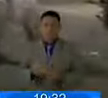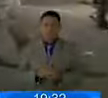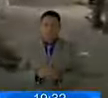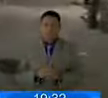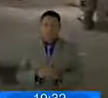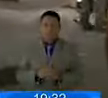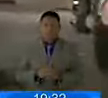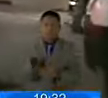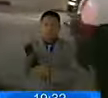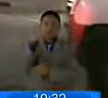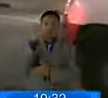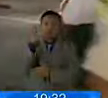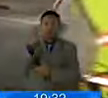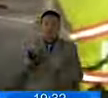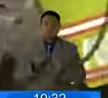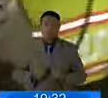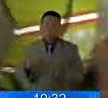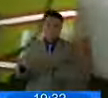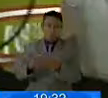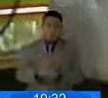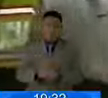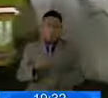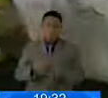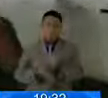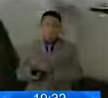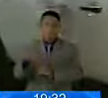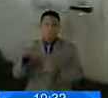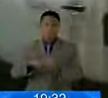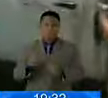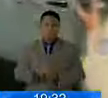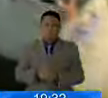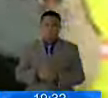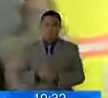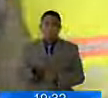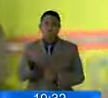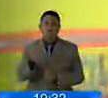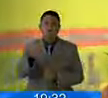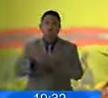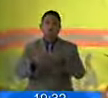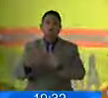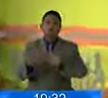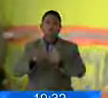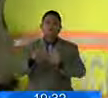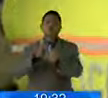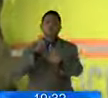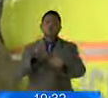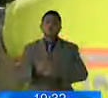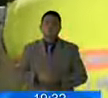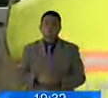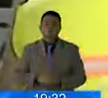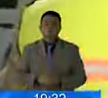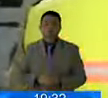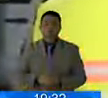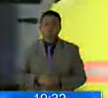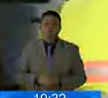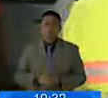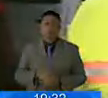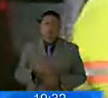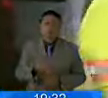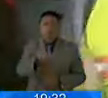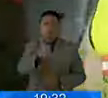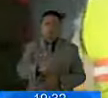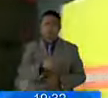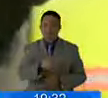legal para llevar los cuerpos a Quito. ¿Cuántas personas viajaban en el autobús? De lo que dicen las personas que viajaban en el autobús,